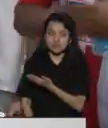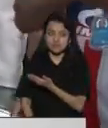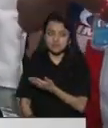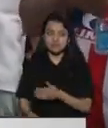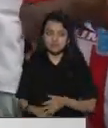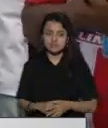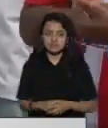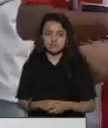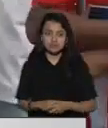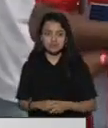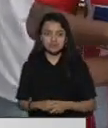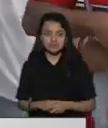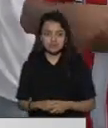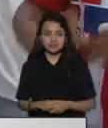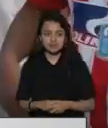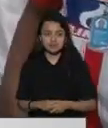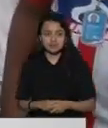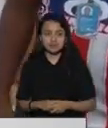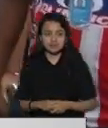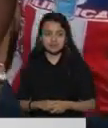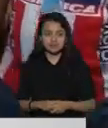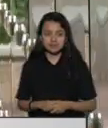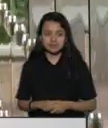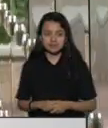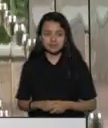a Verano de la Rosa.